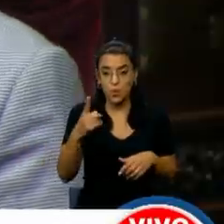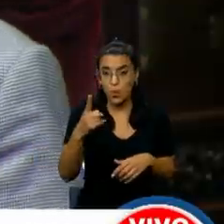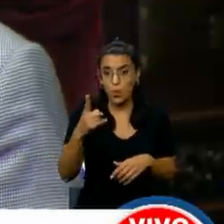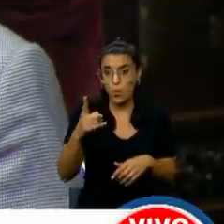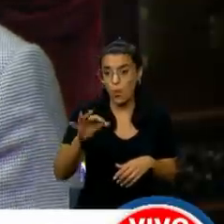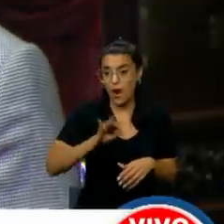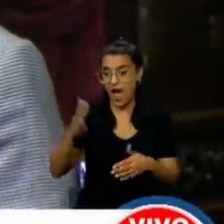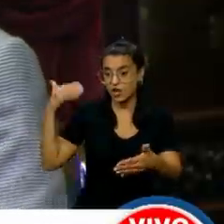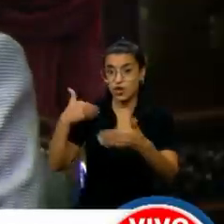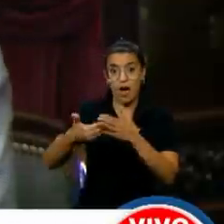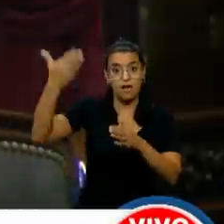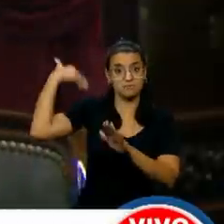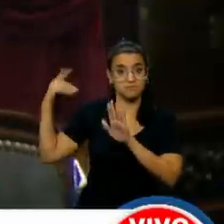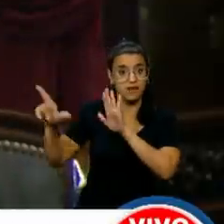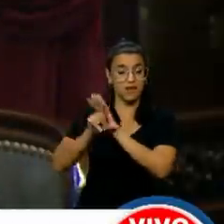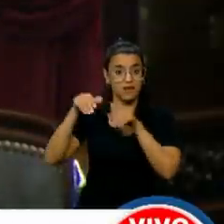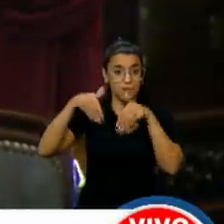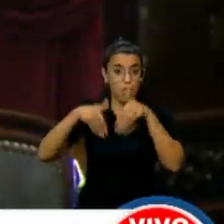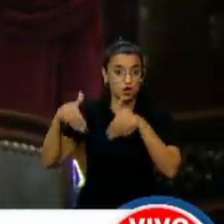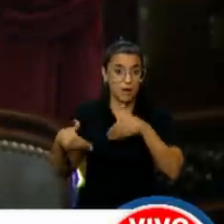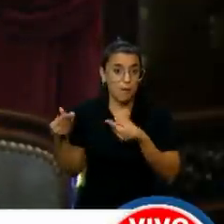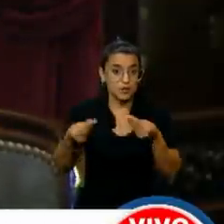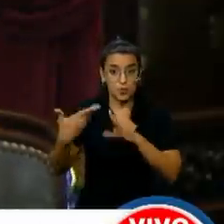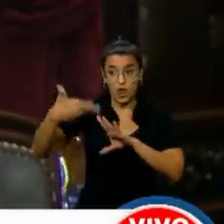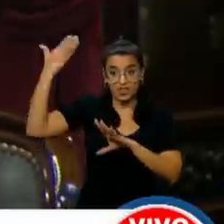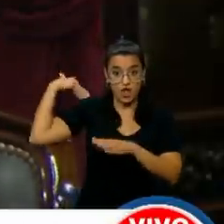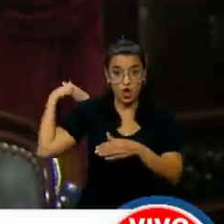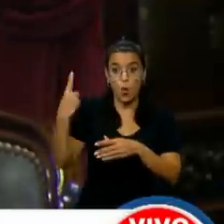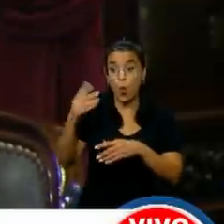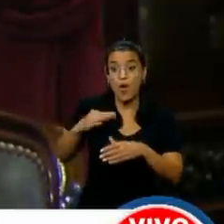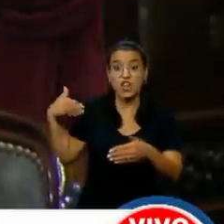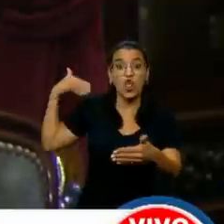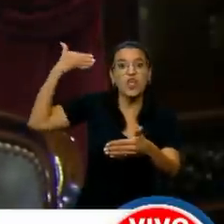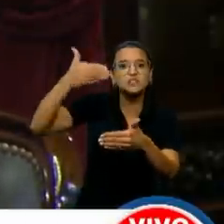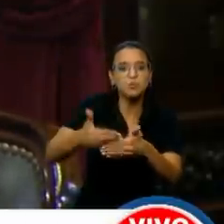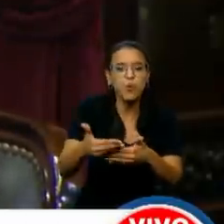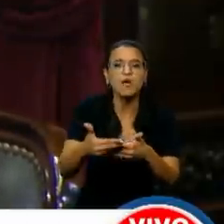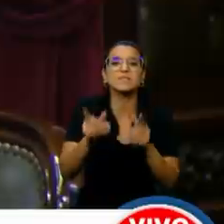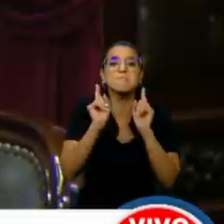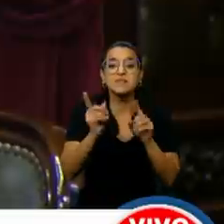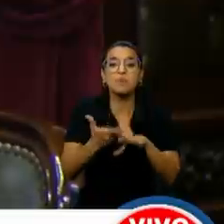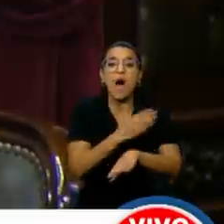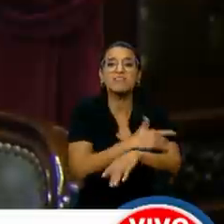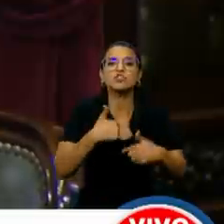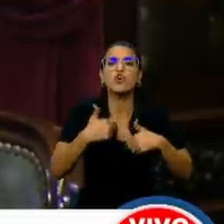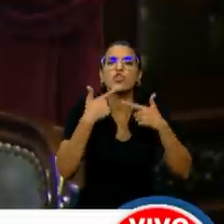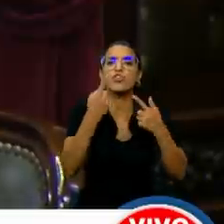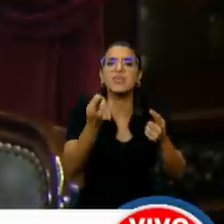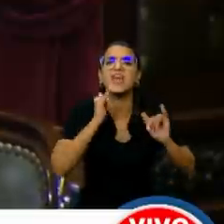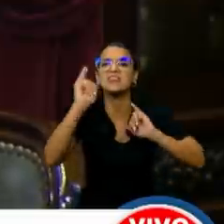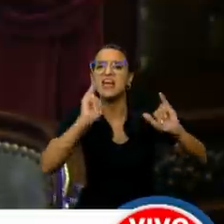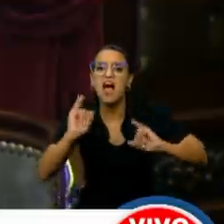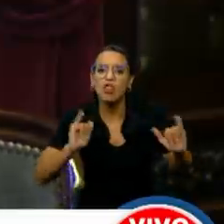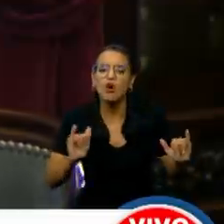de la ley que votamos por su puesto anterior que indicadores del que mencioné anteriormente han